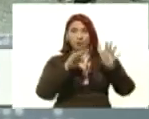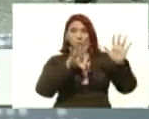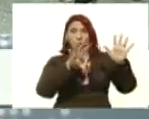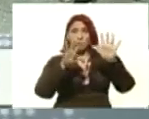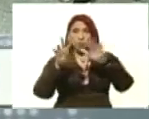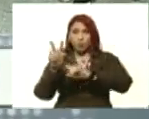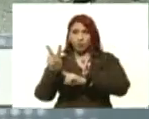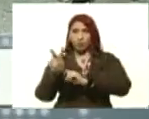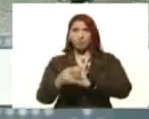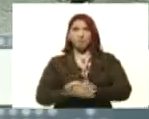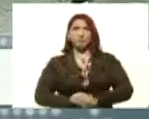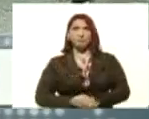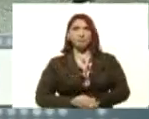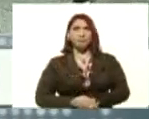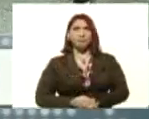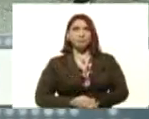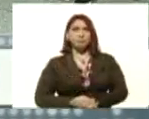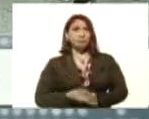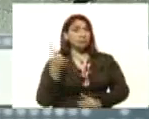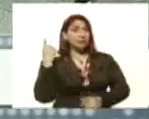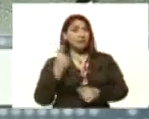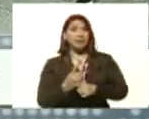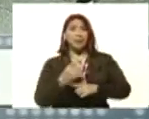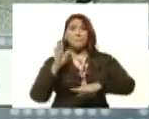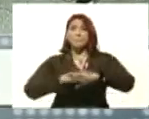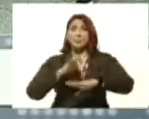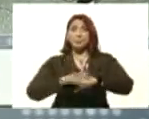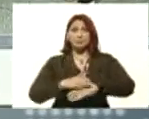de 1992... Llegó lo que tenía que llegar.